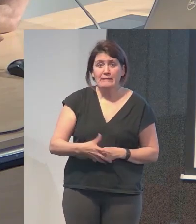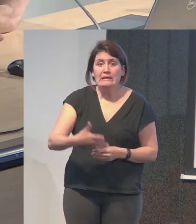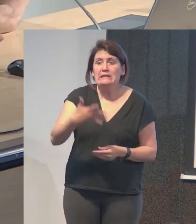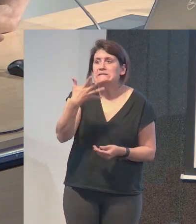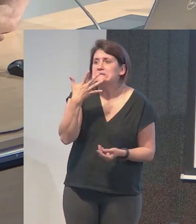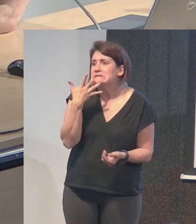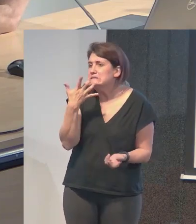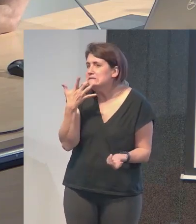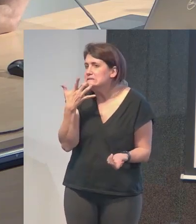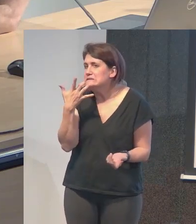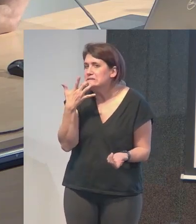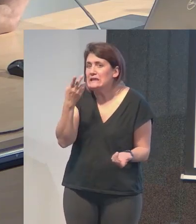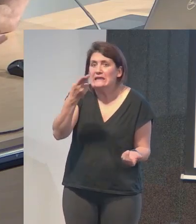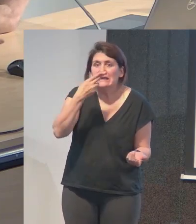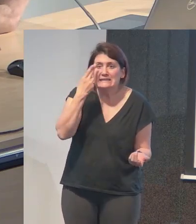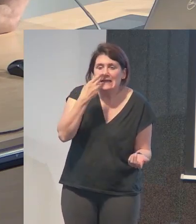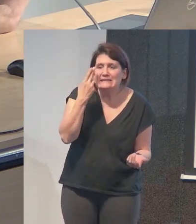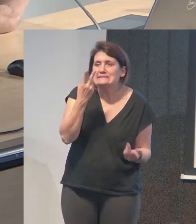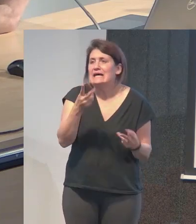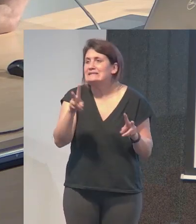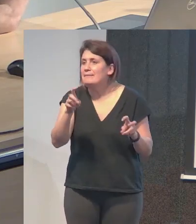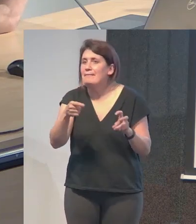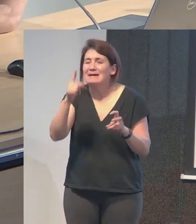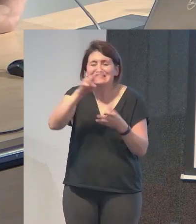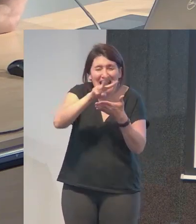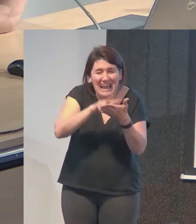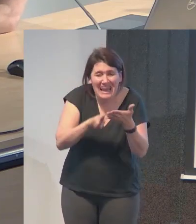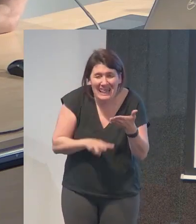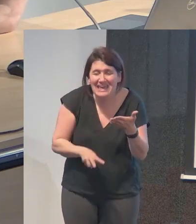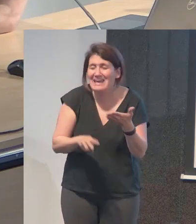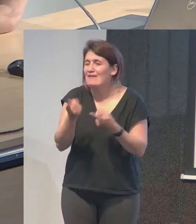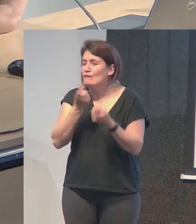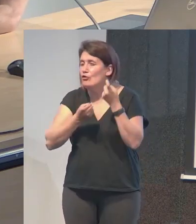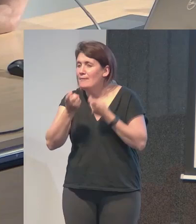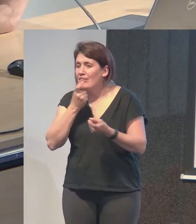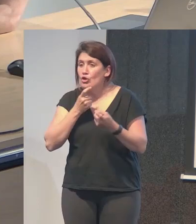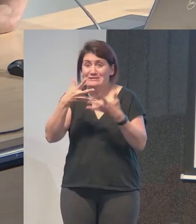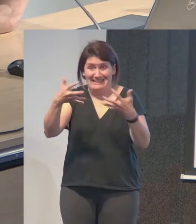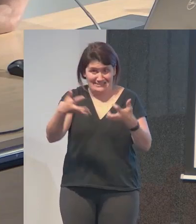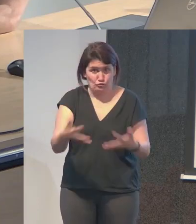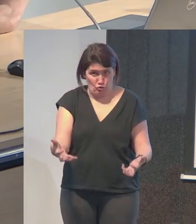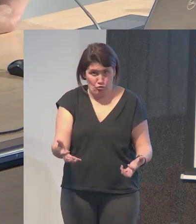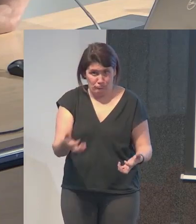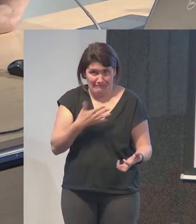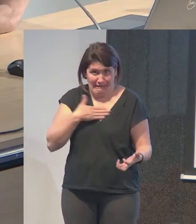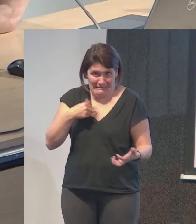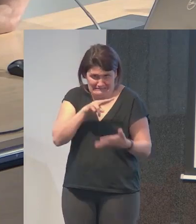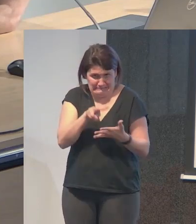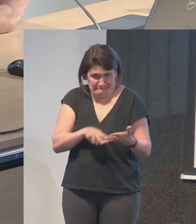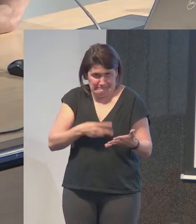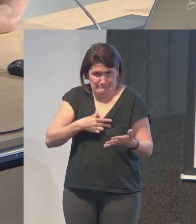Si te interesa más leer información en formato texto,